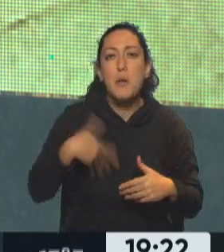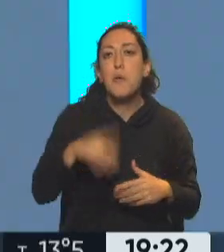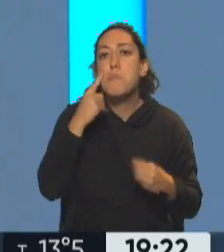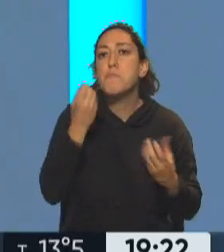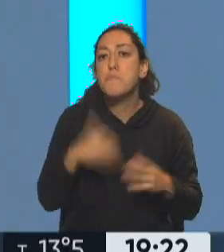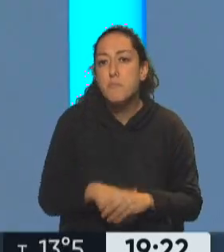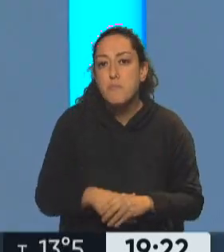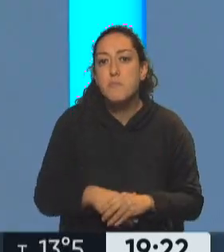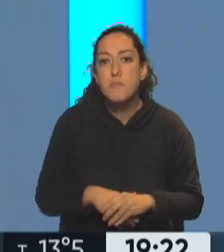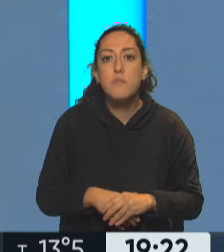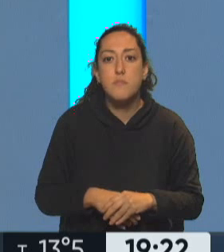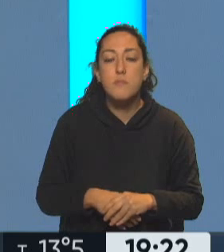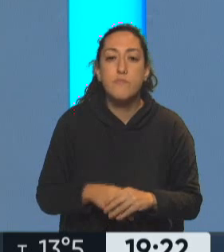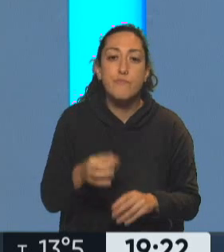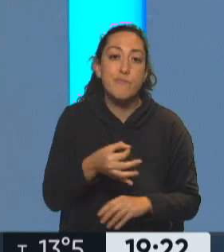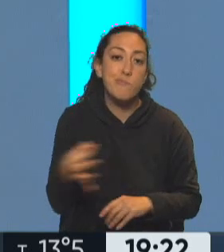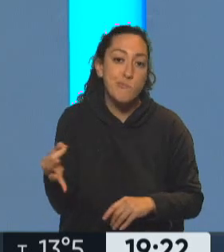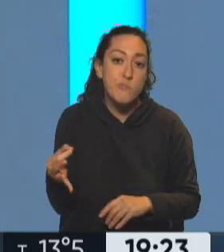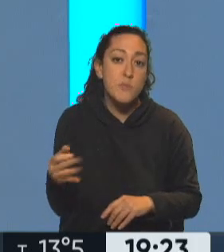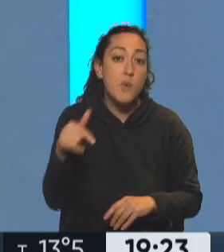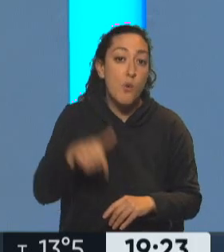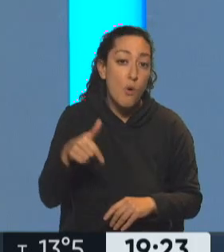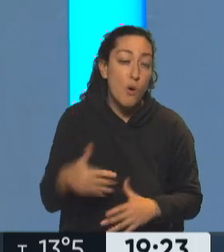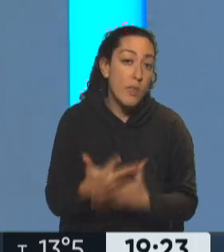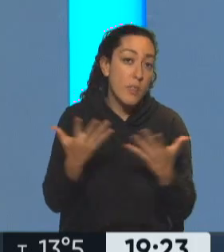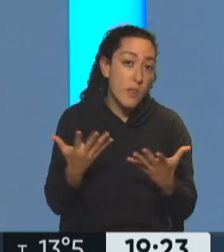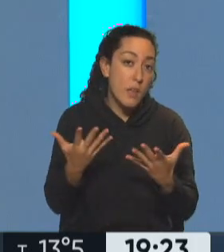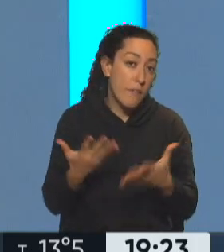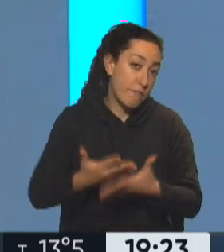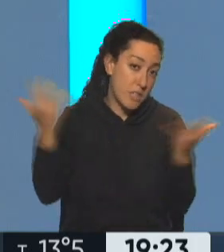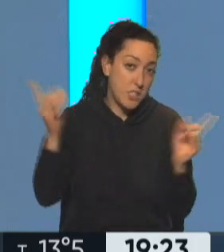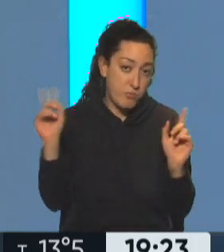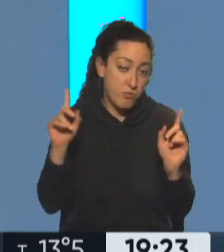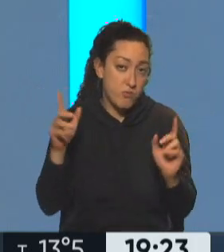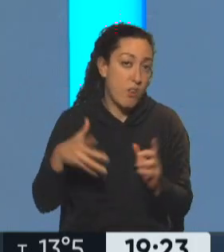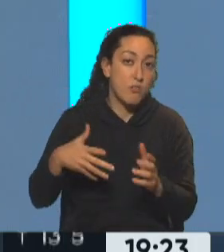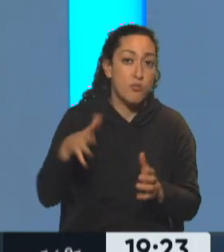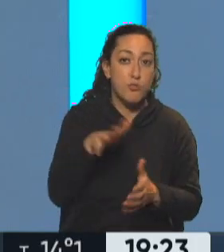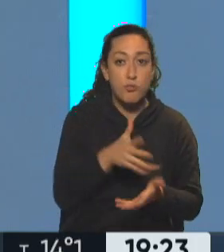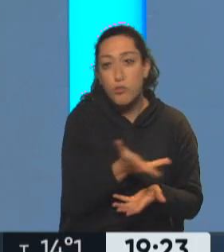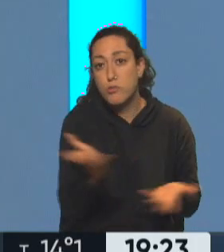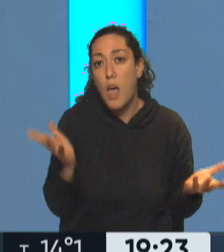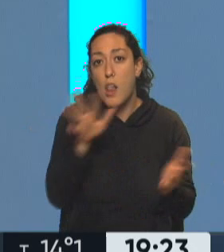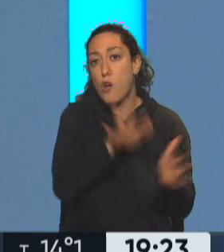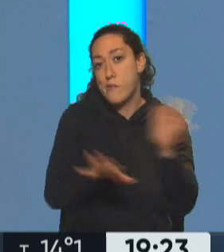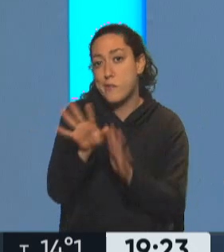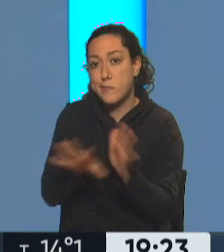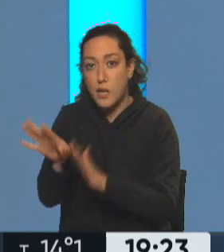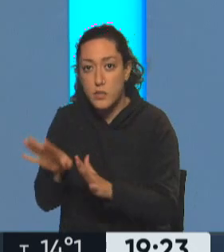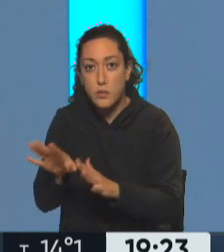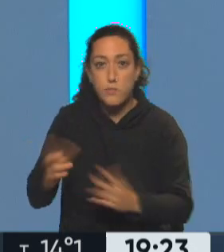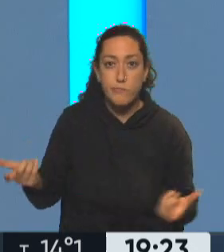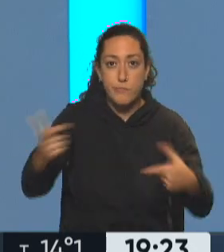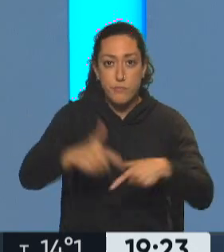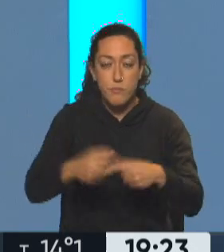cuenta. Exactamente, Horacio. La verdad es que hoy fue una jornada poco feliz para diversas organizaciones sociales que se han nucleado para